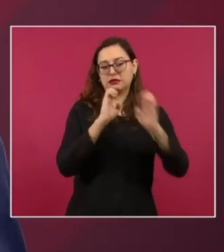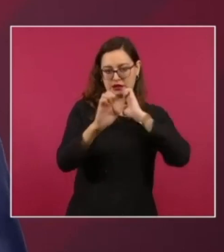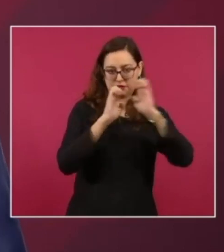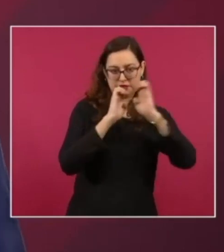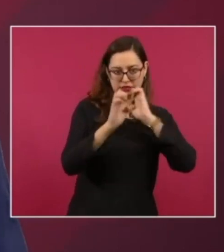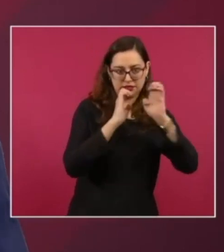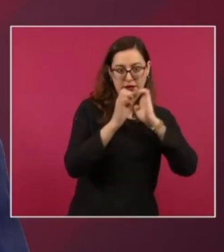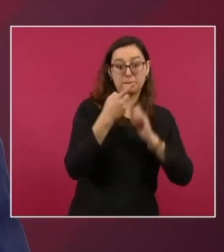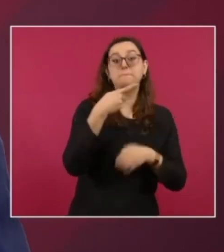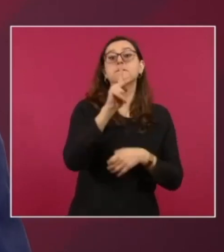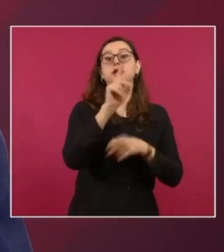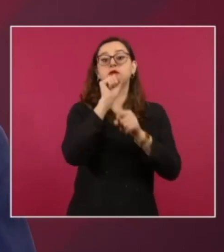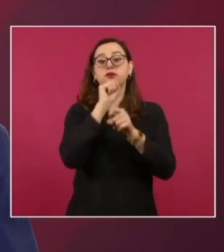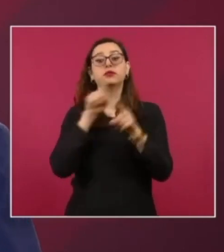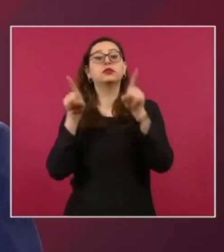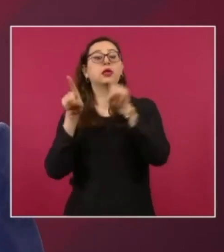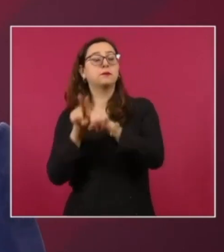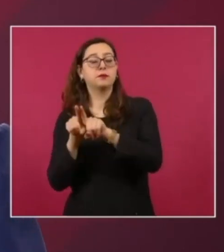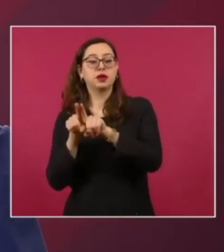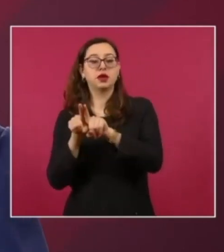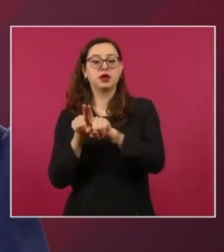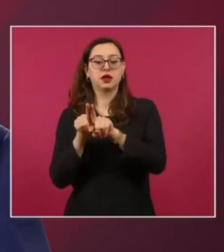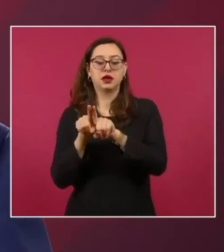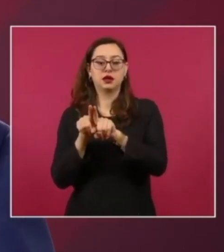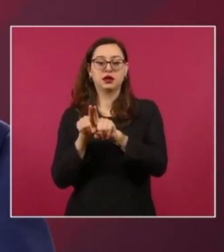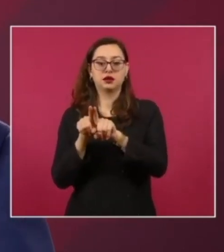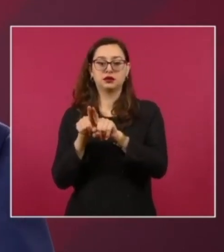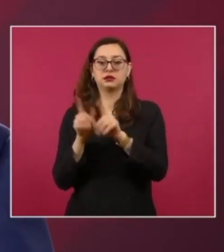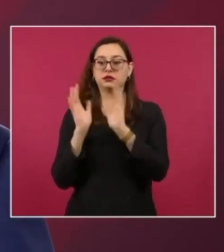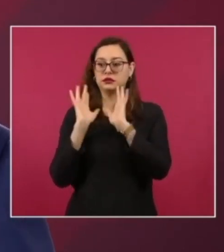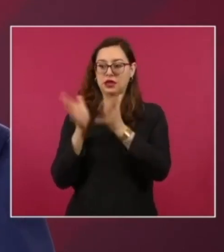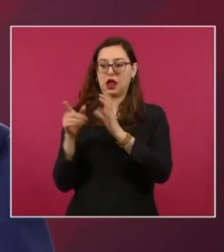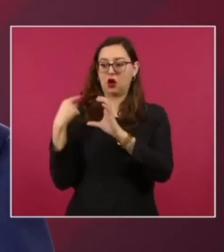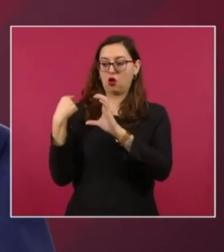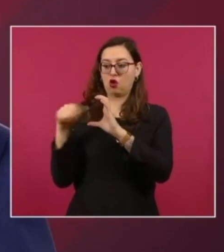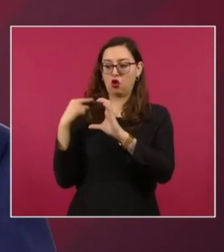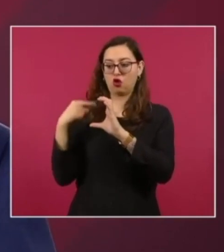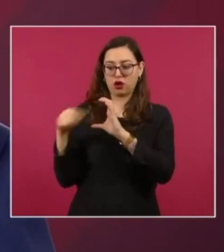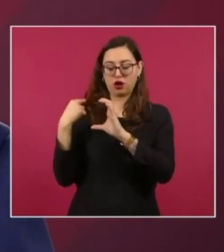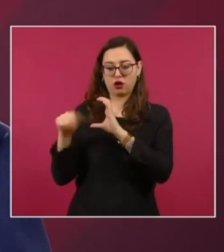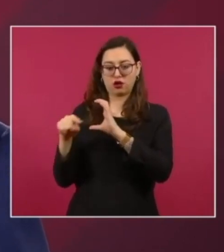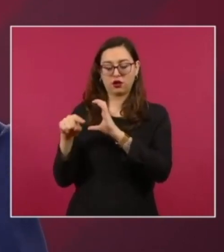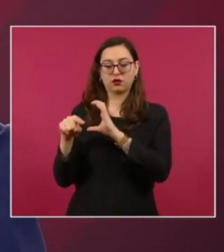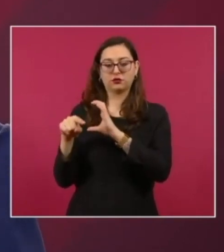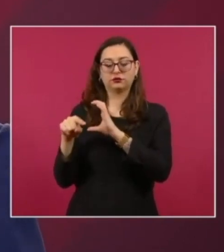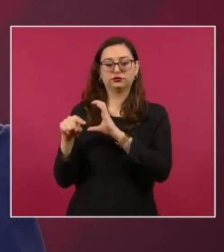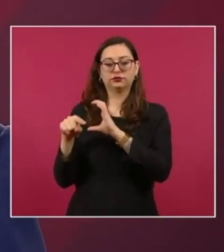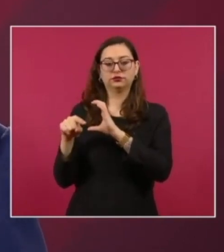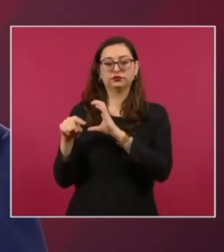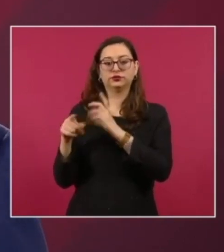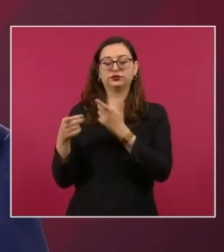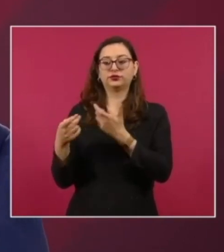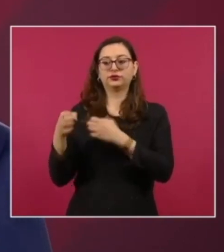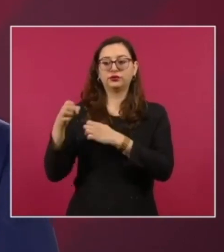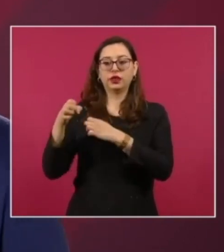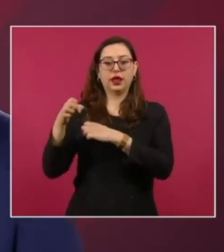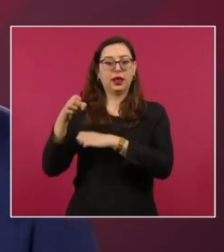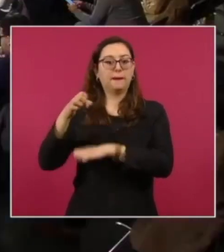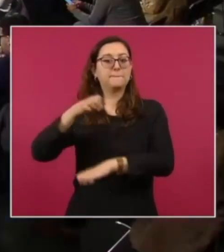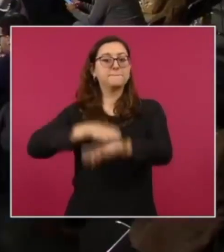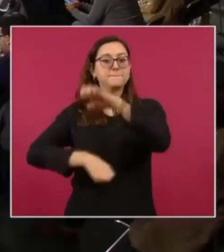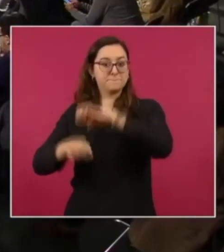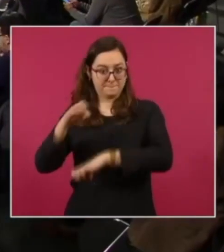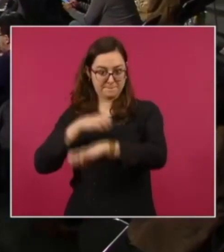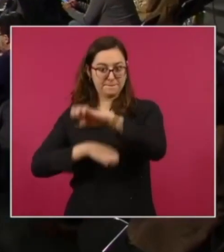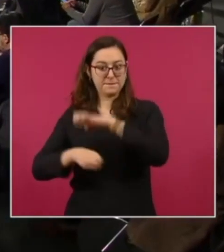chacaleó tanto a Roberto Velasco, que es el encargado de América del Norte de Cancillería, y también al canciller Marcelo Ebrard.